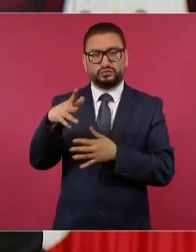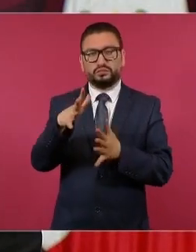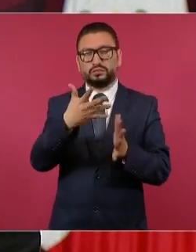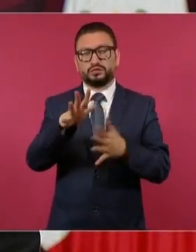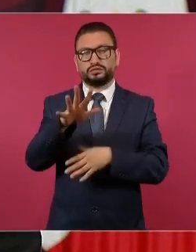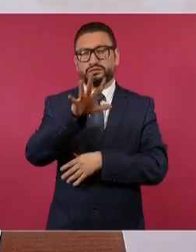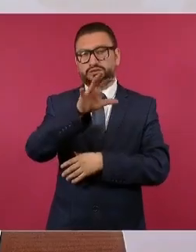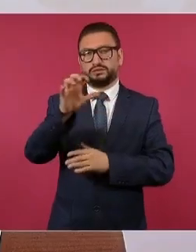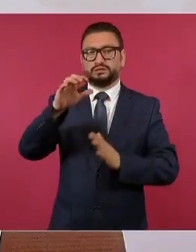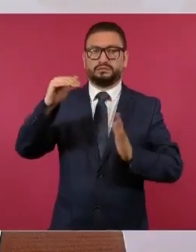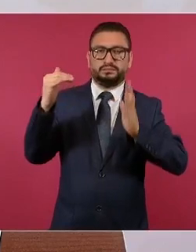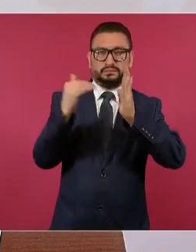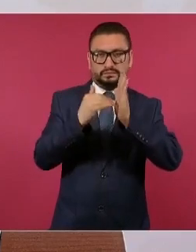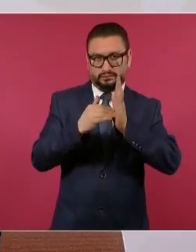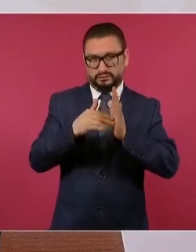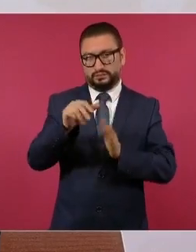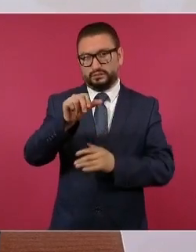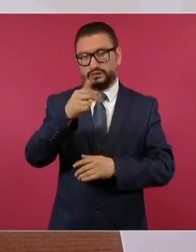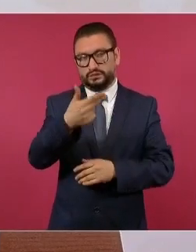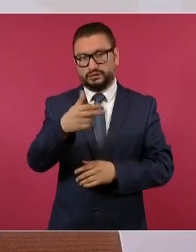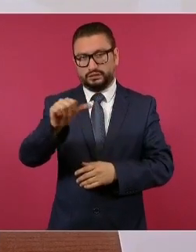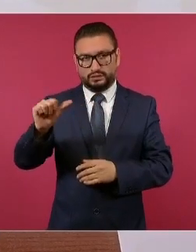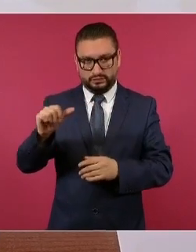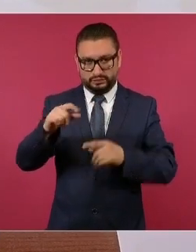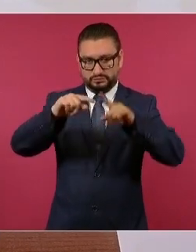500,000 hectáreas.